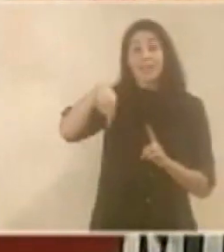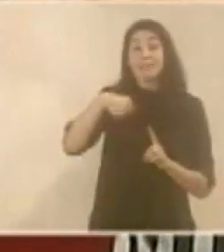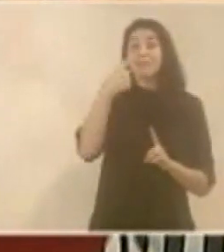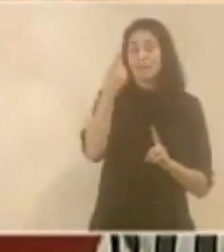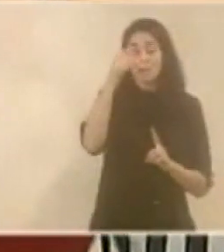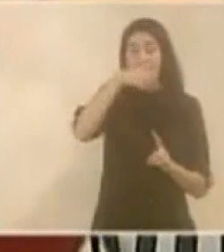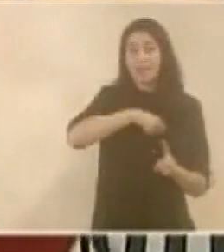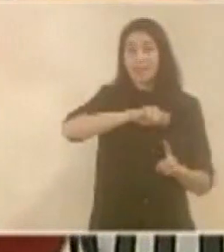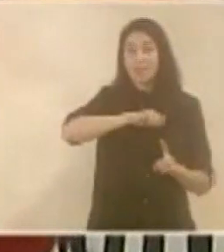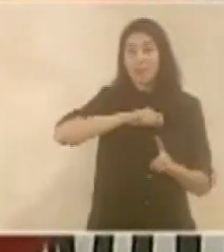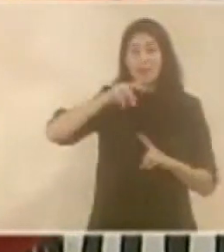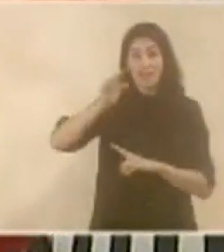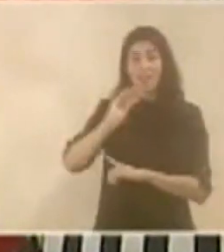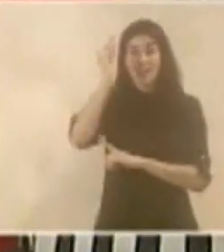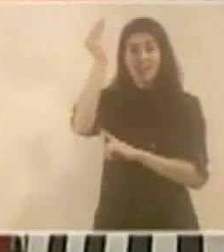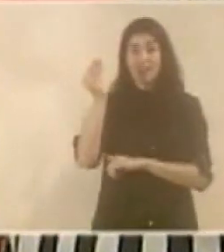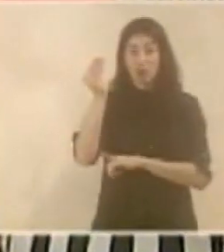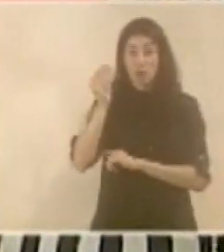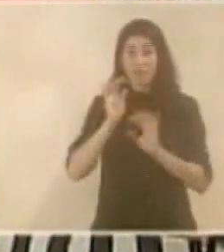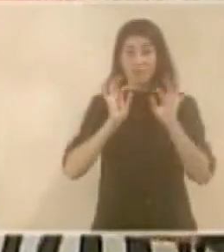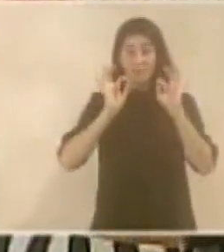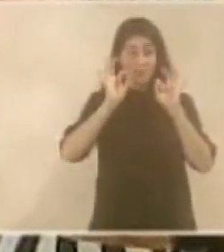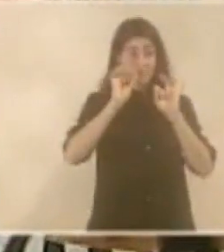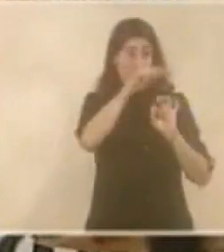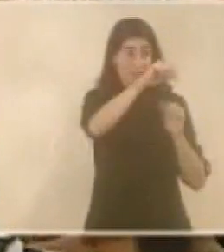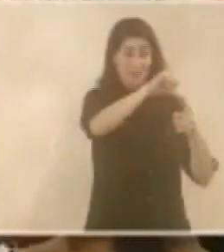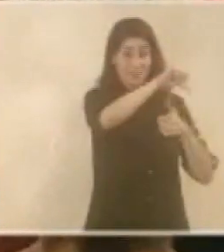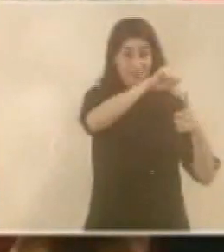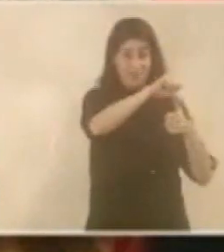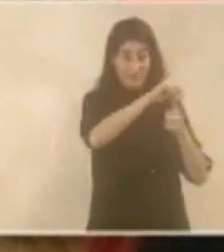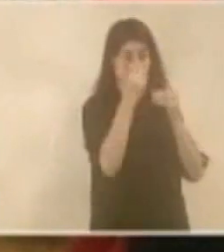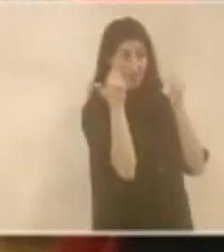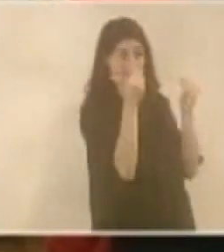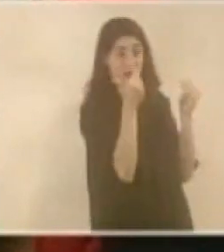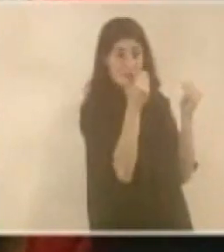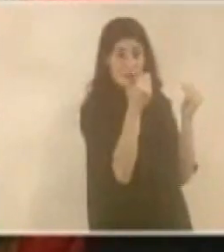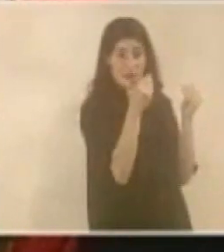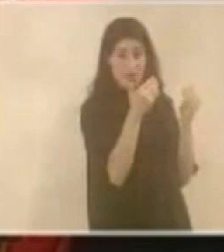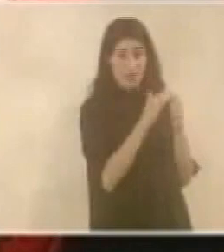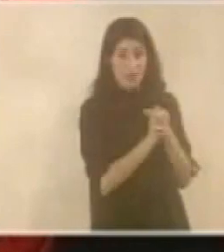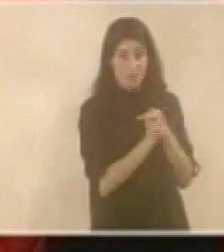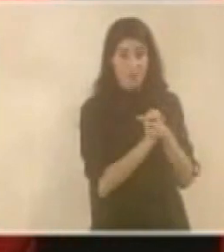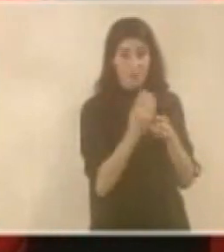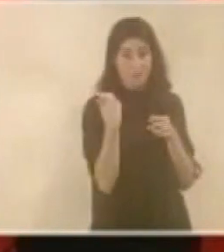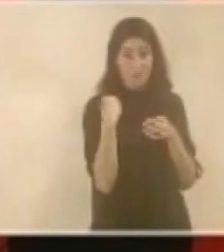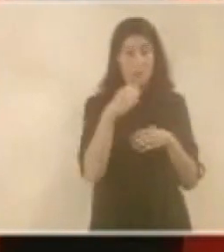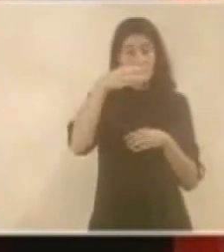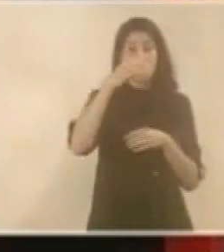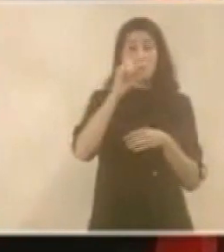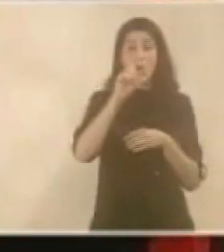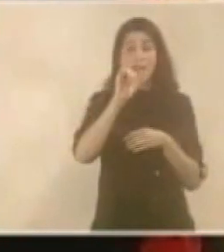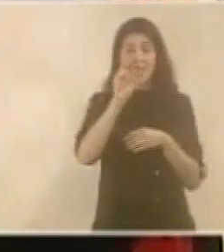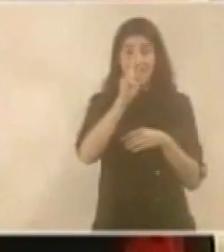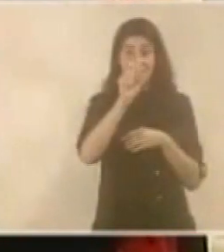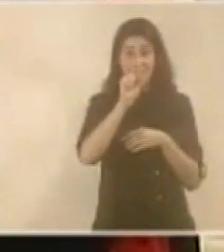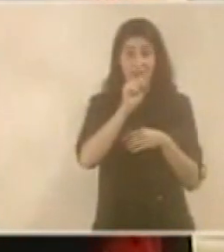Bolívar, pero ninguna que recuerde a nuestros héroes como el general Agualongo, fusilado por Simón Bolívar por negarse a jurar de su